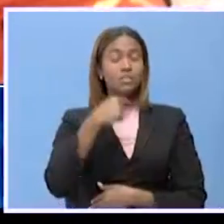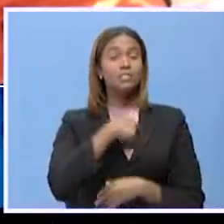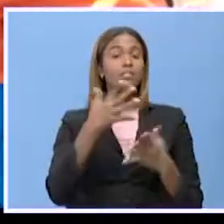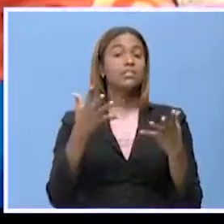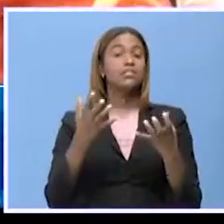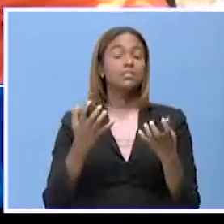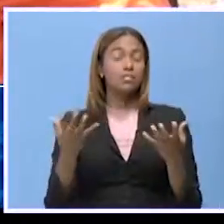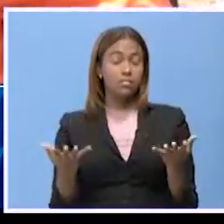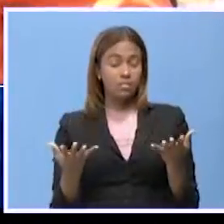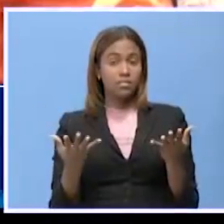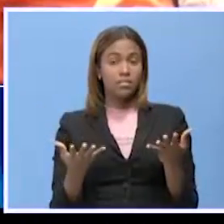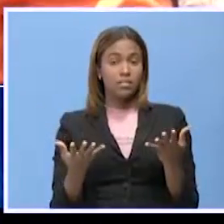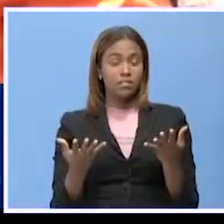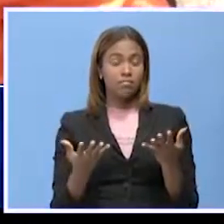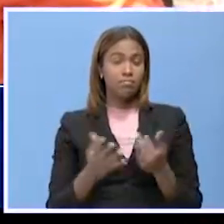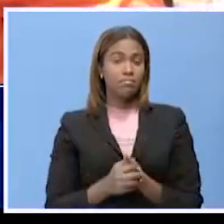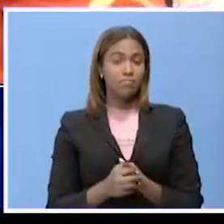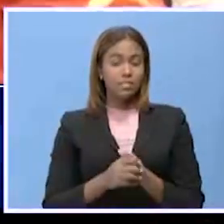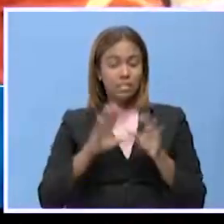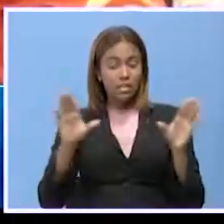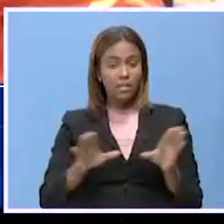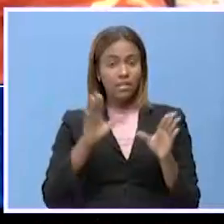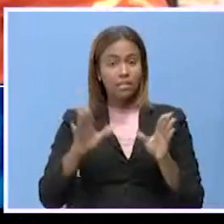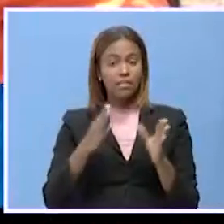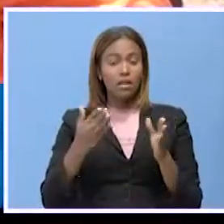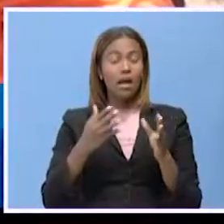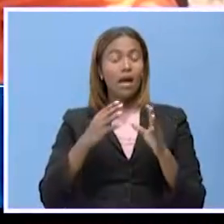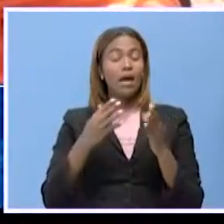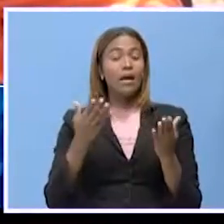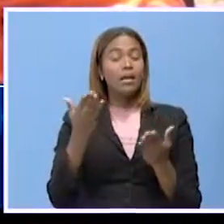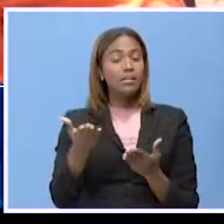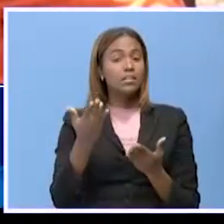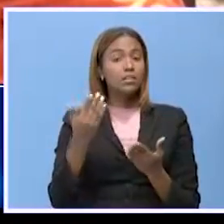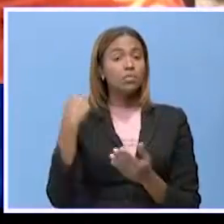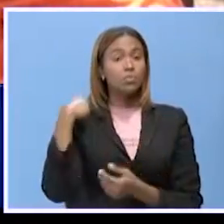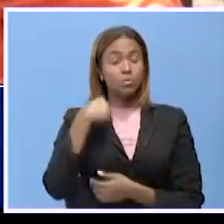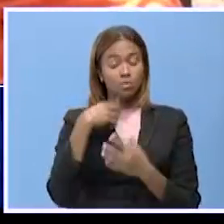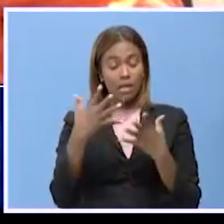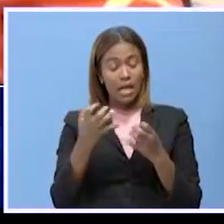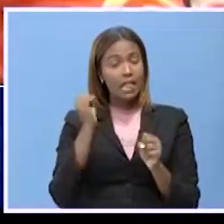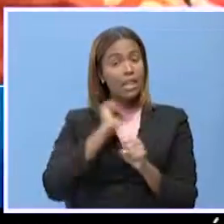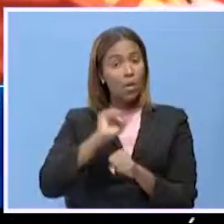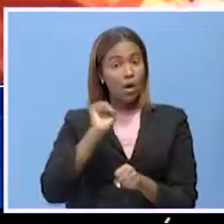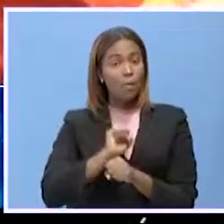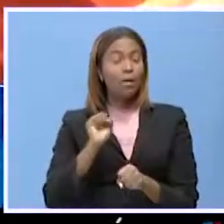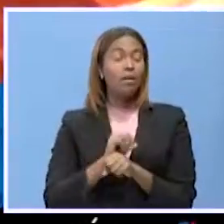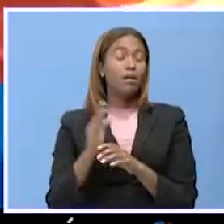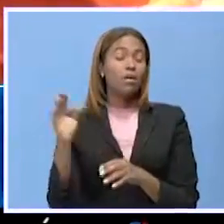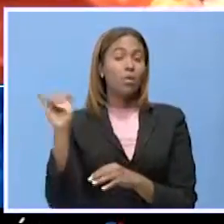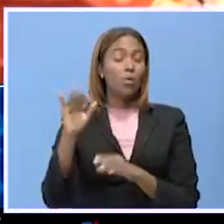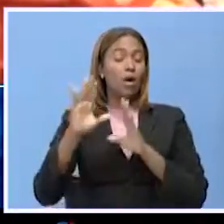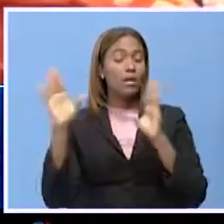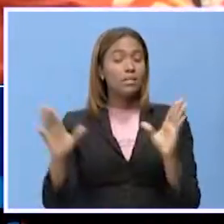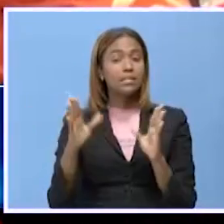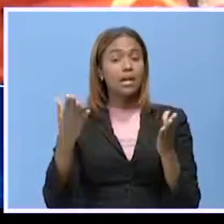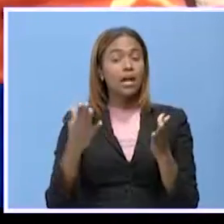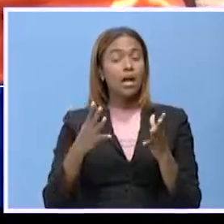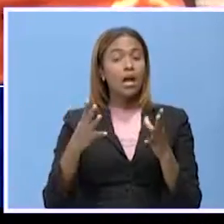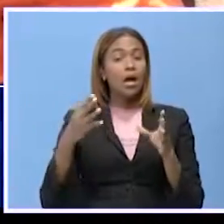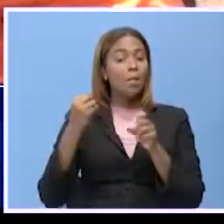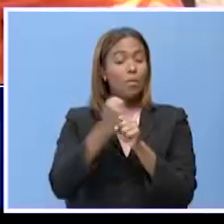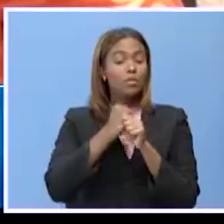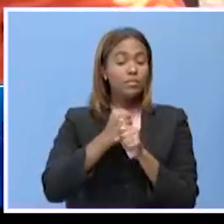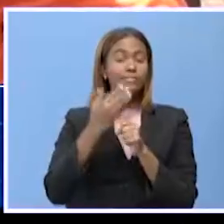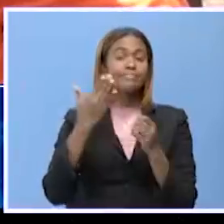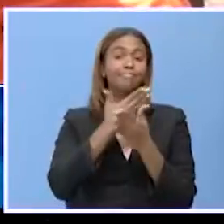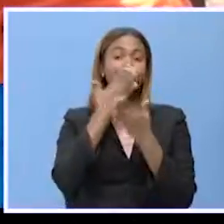queremos que hace una vaina que nosotros podemos trabajar y hace mucho seguridad